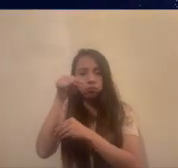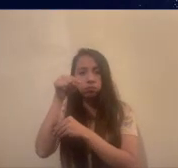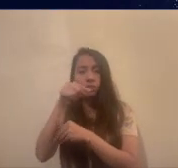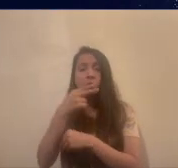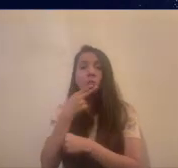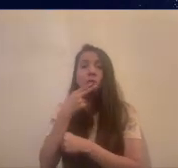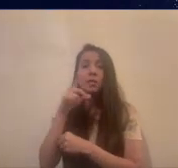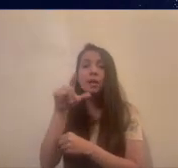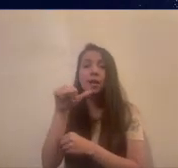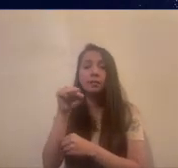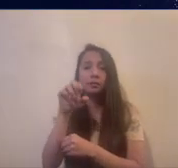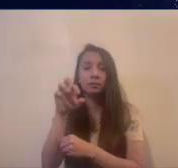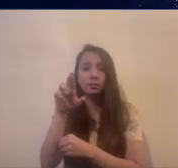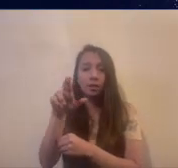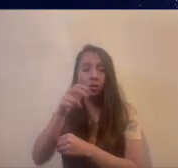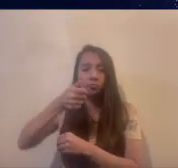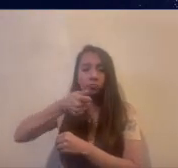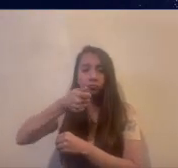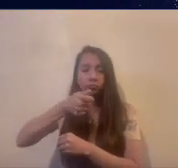láser,